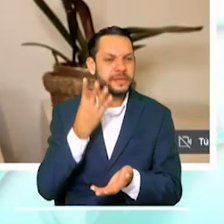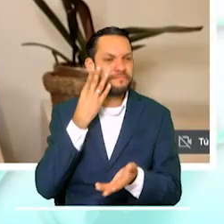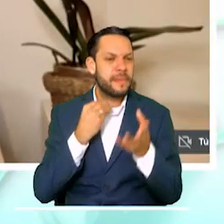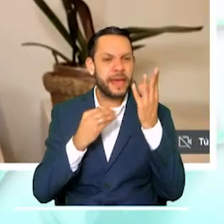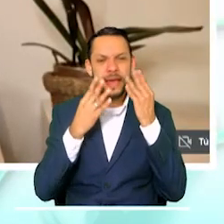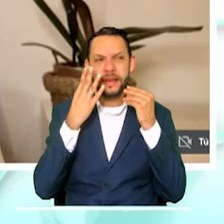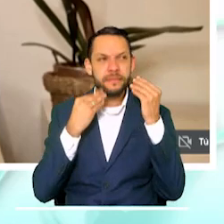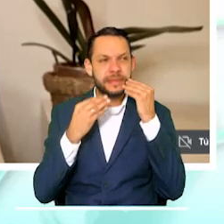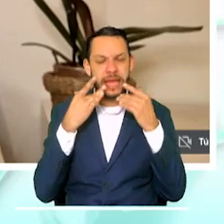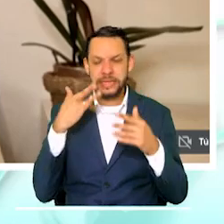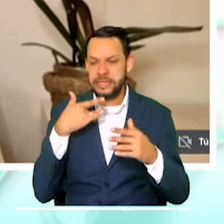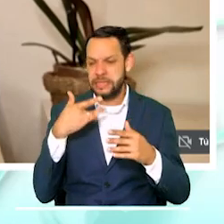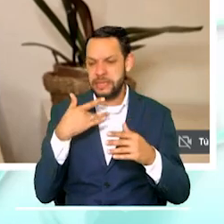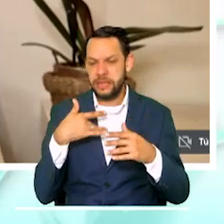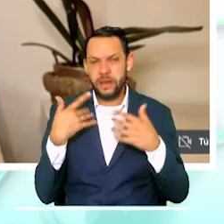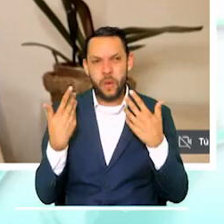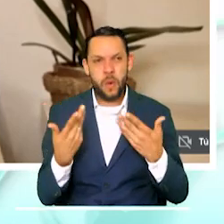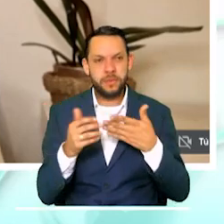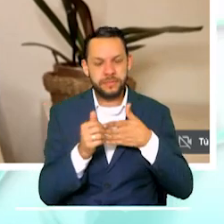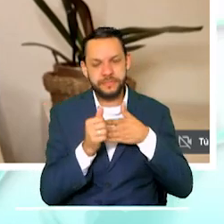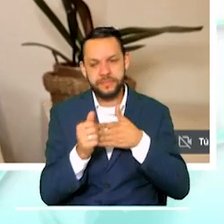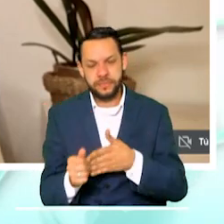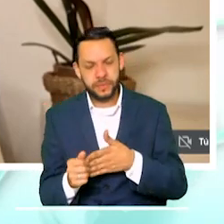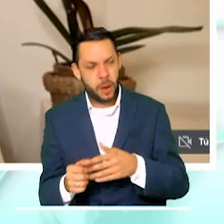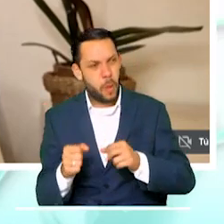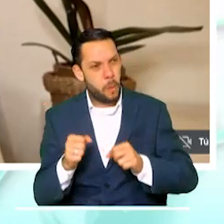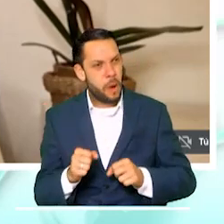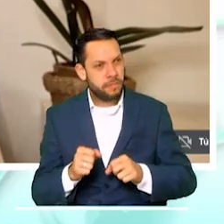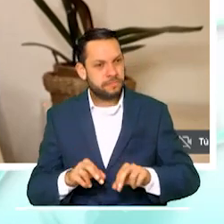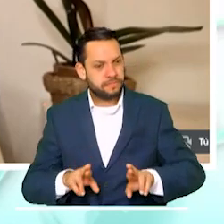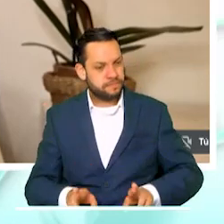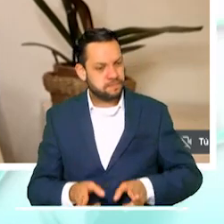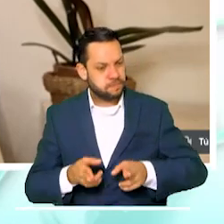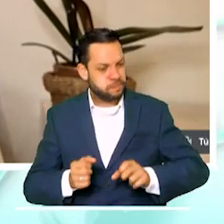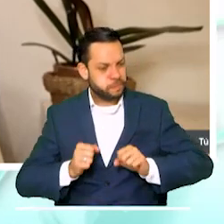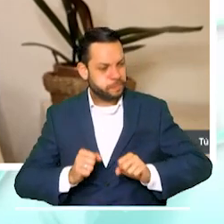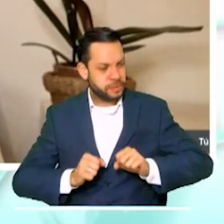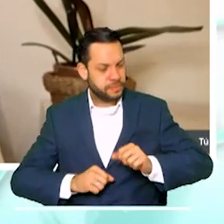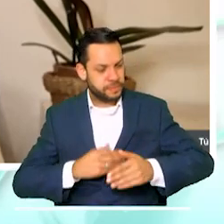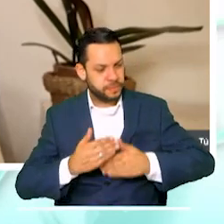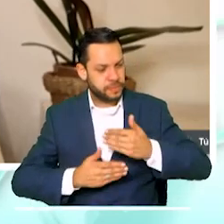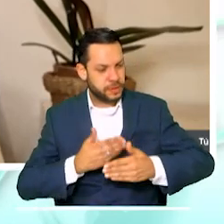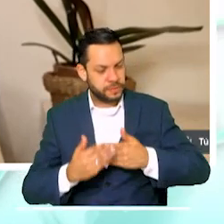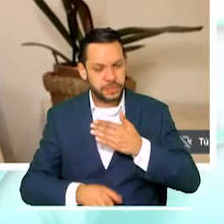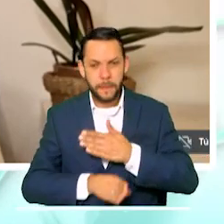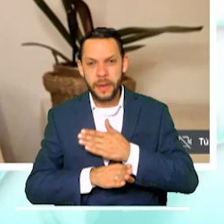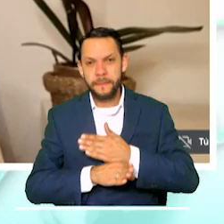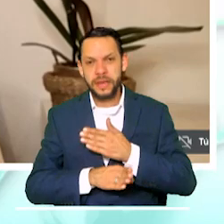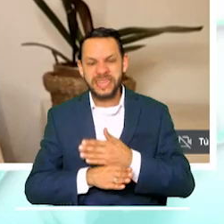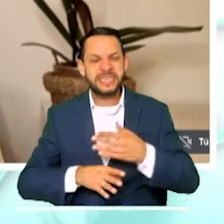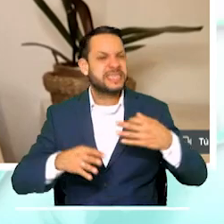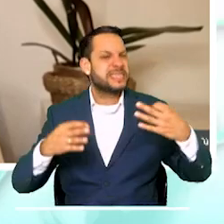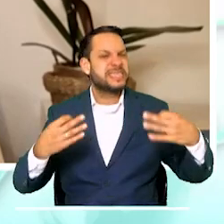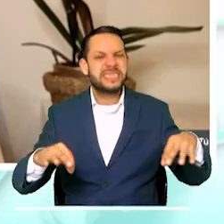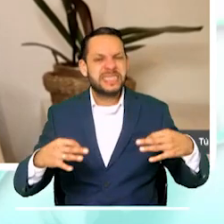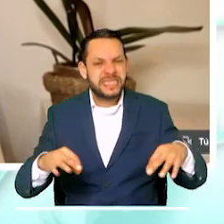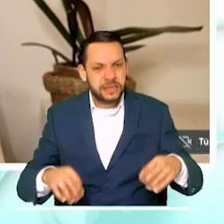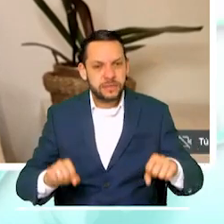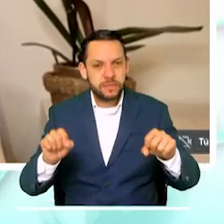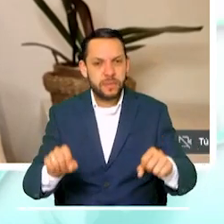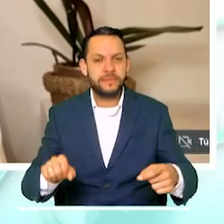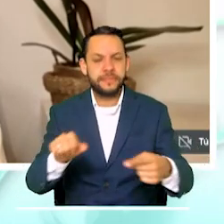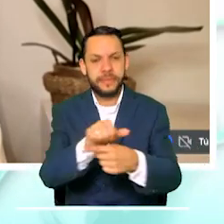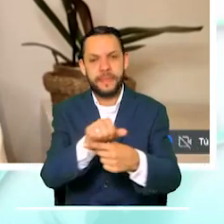algo. ¿Cómo desarrollamos esta resiliencia? ¿Cómo podemos desarrollar la amabilidad? Una técnica sencilla que podemos